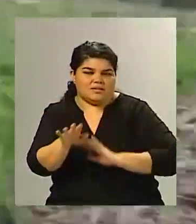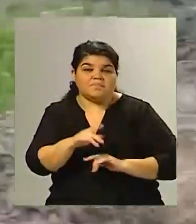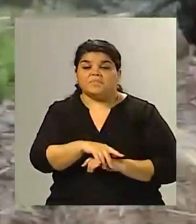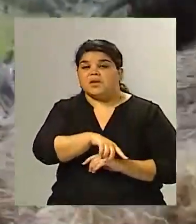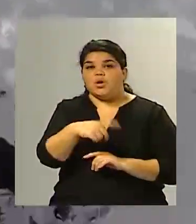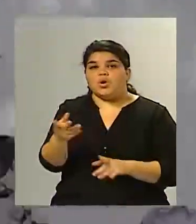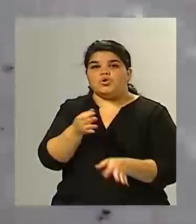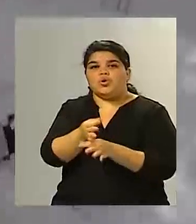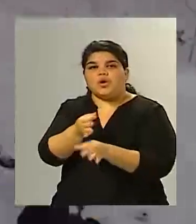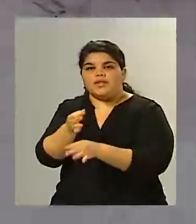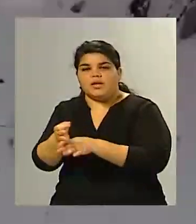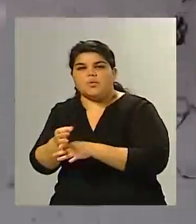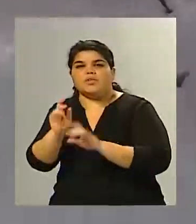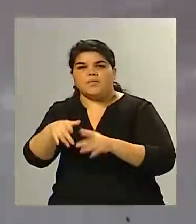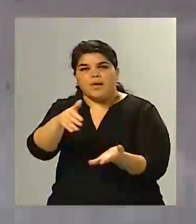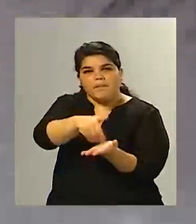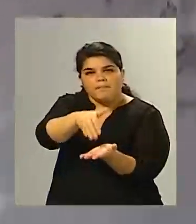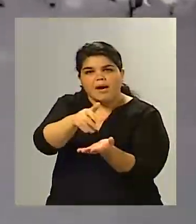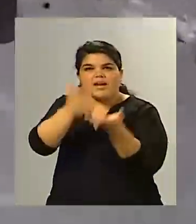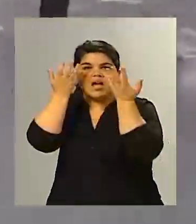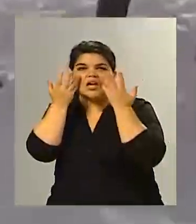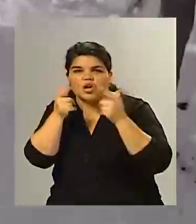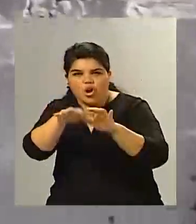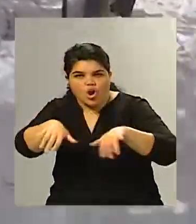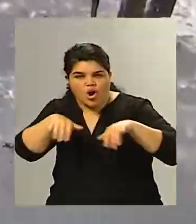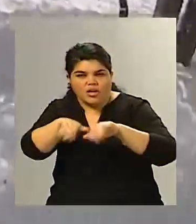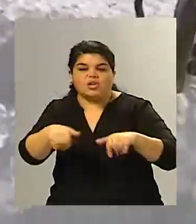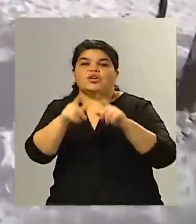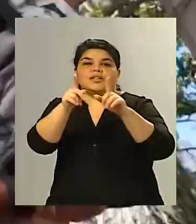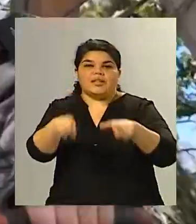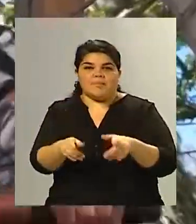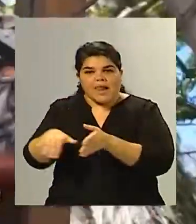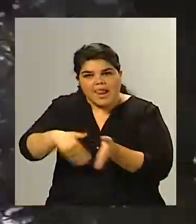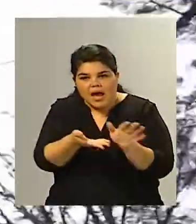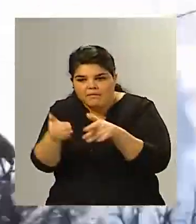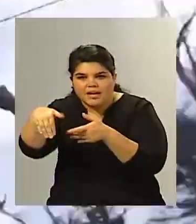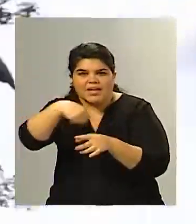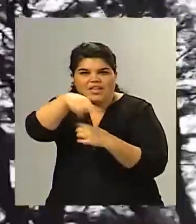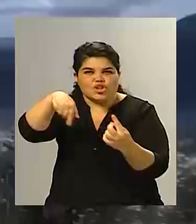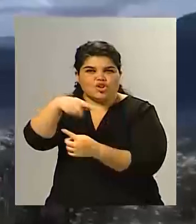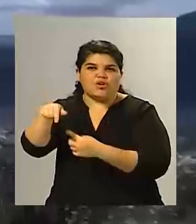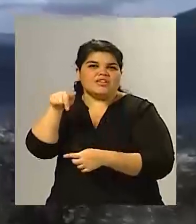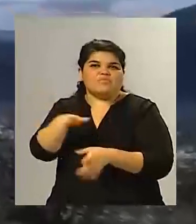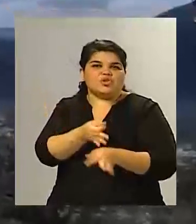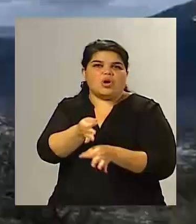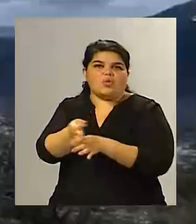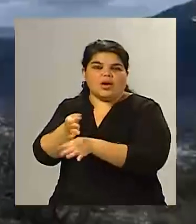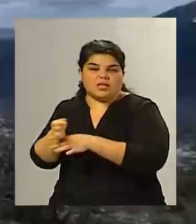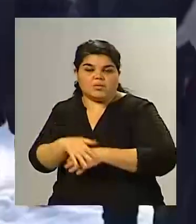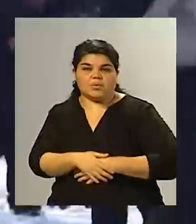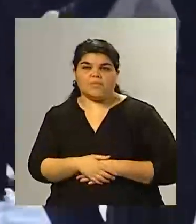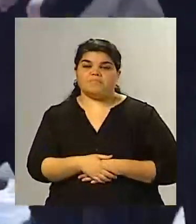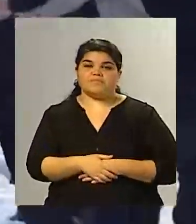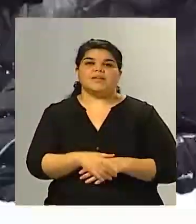los parques arqueológicos, con el laberinto, uh-huh. Digamos la parte más educativa, y también educativo